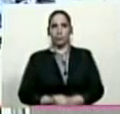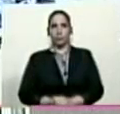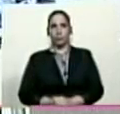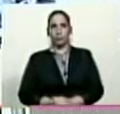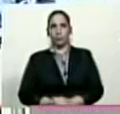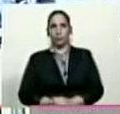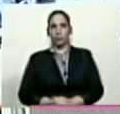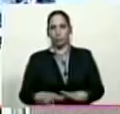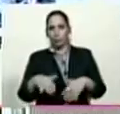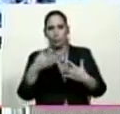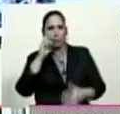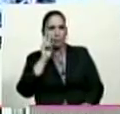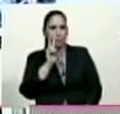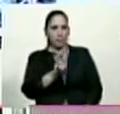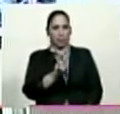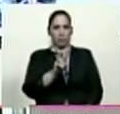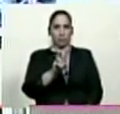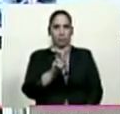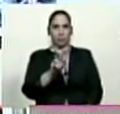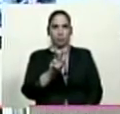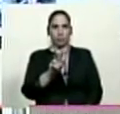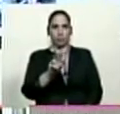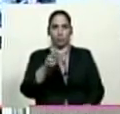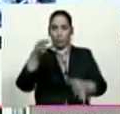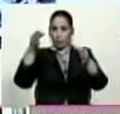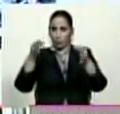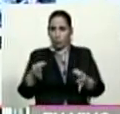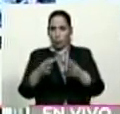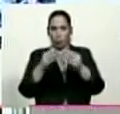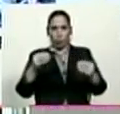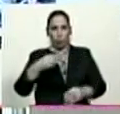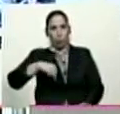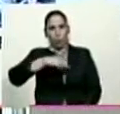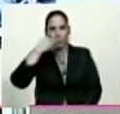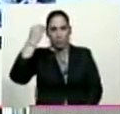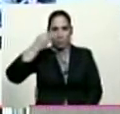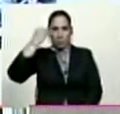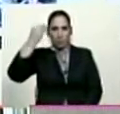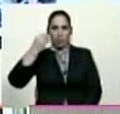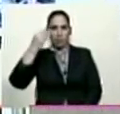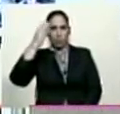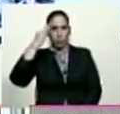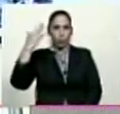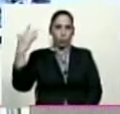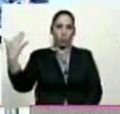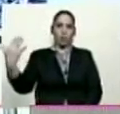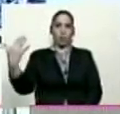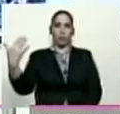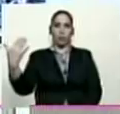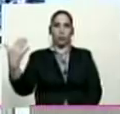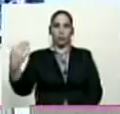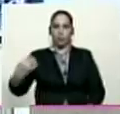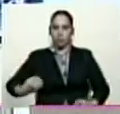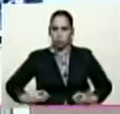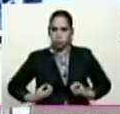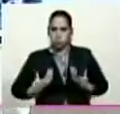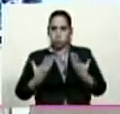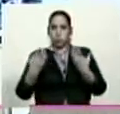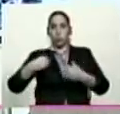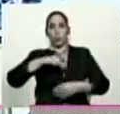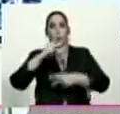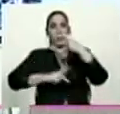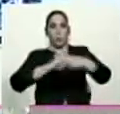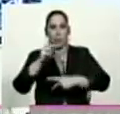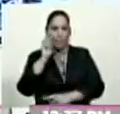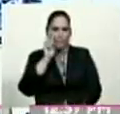Cuando queremos ver en concreto todo nuestro pensar, nuestros sueños, nuestros anhelos, nuestros planes,